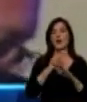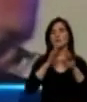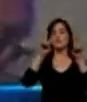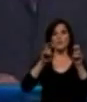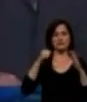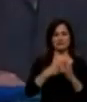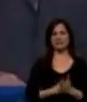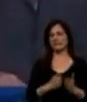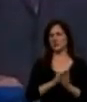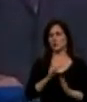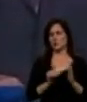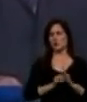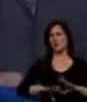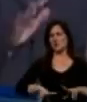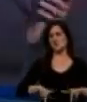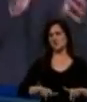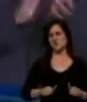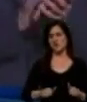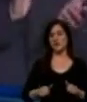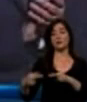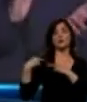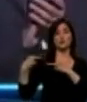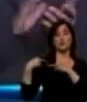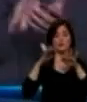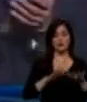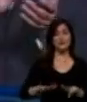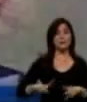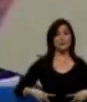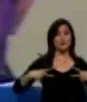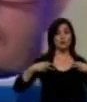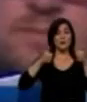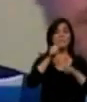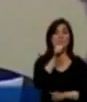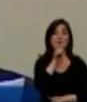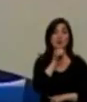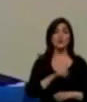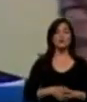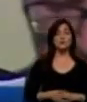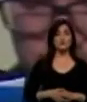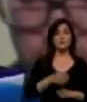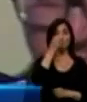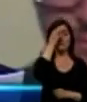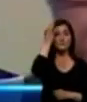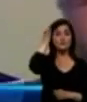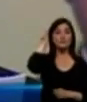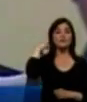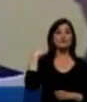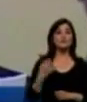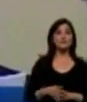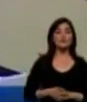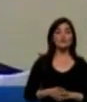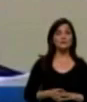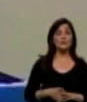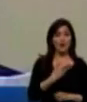corrupción y a que la tarea de la Secretaría del Buen Vivir debe pasar a manos privadas. Sobre esto también recalcó que el presidente,